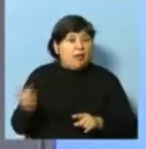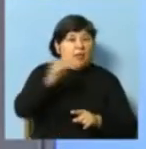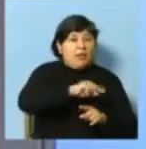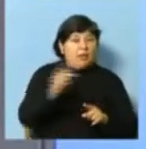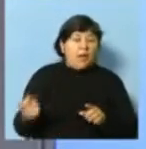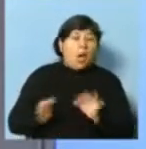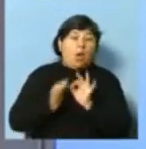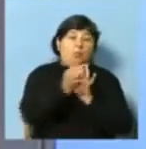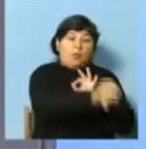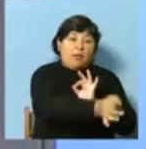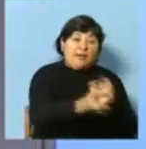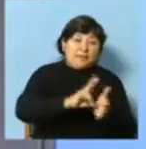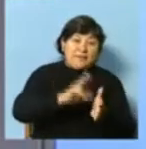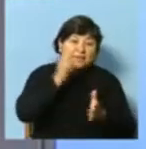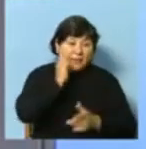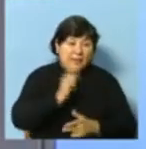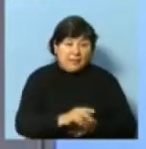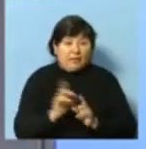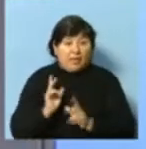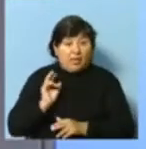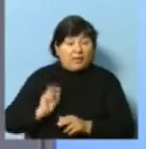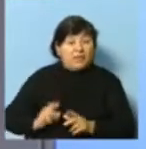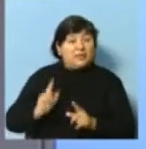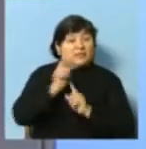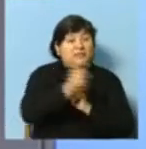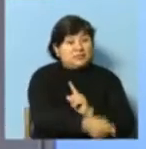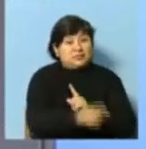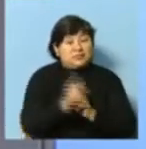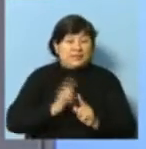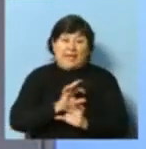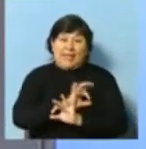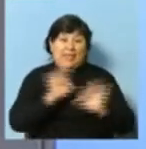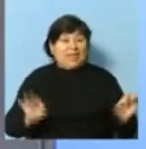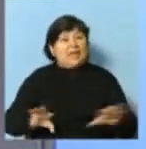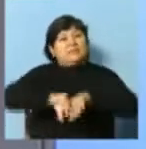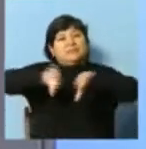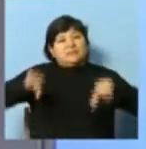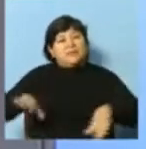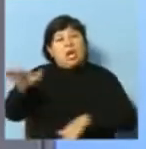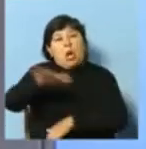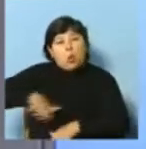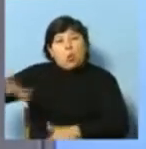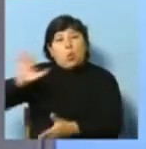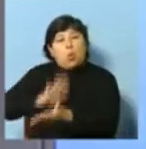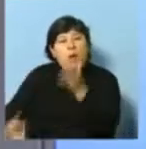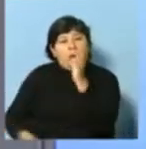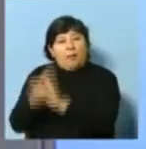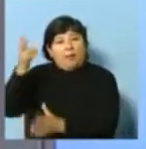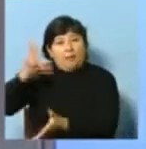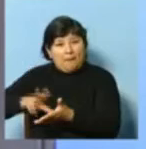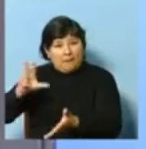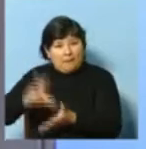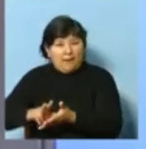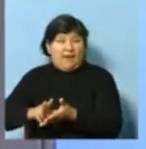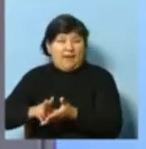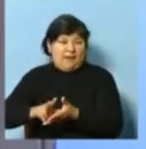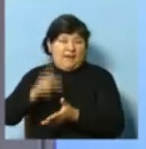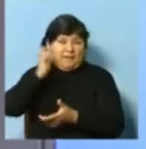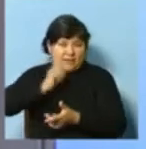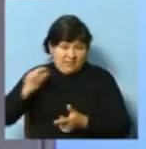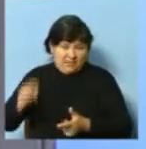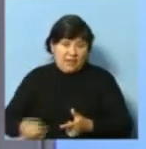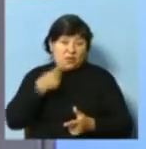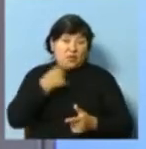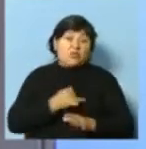eso se va notando nosotros hemos dicho que hemos multiplicado por siete veces la cantidad de espacio verde en estos tres últimos